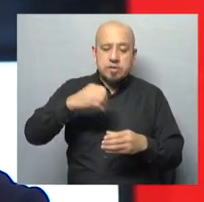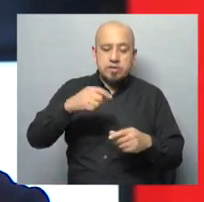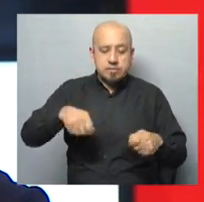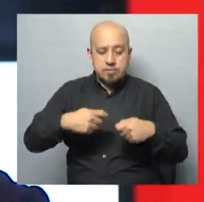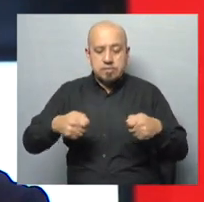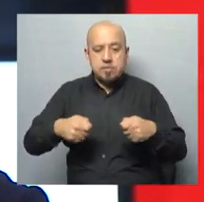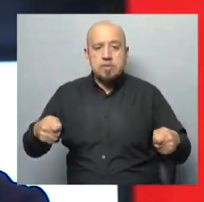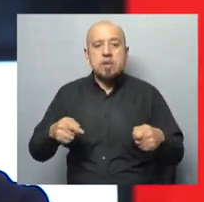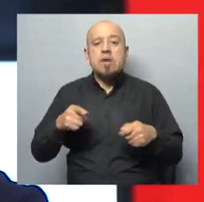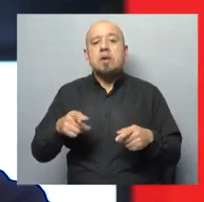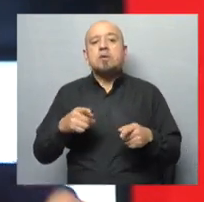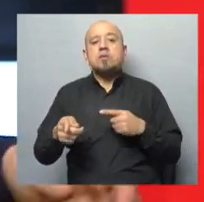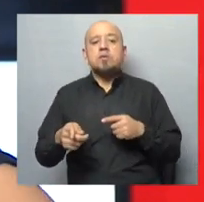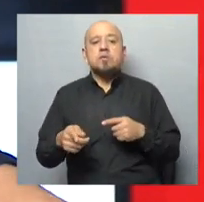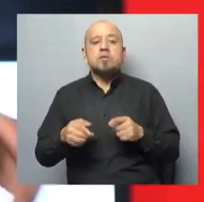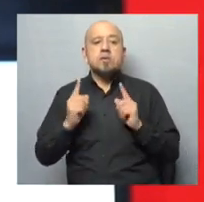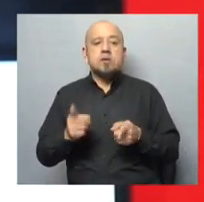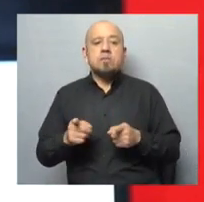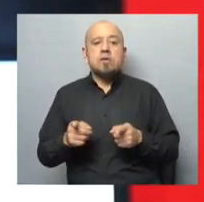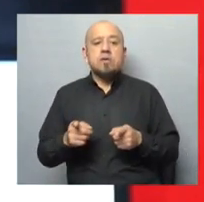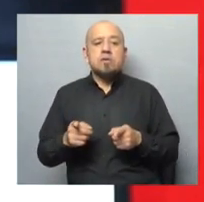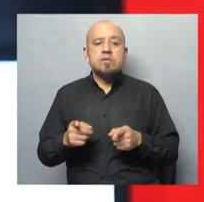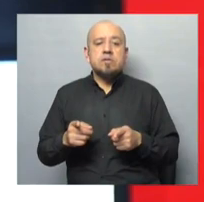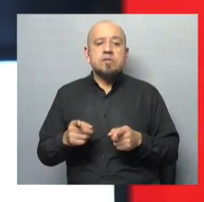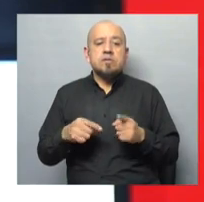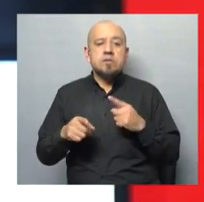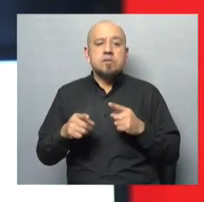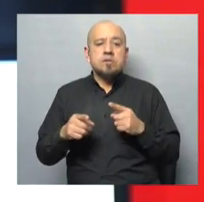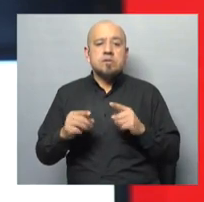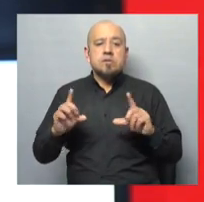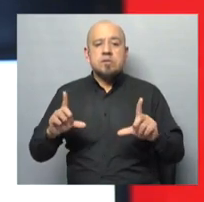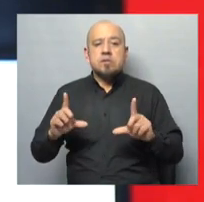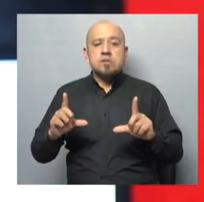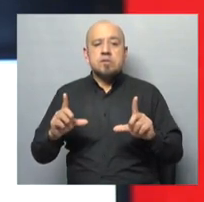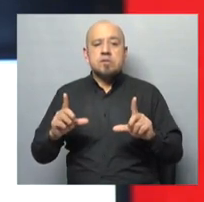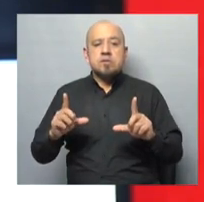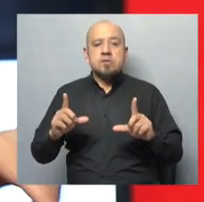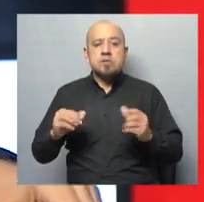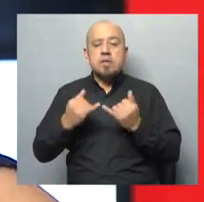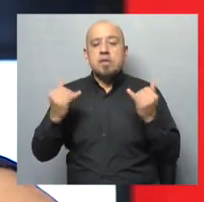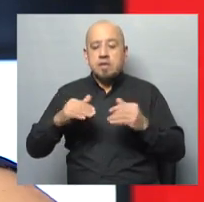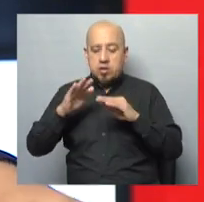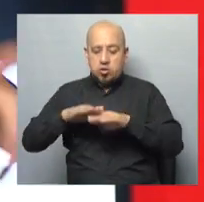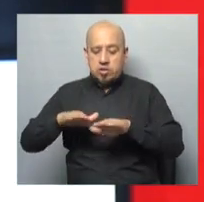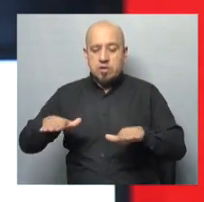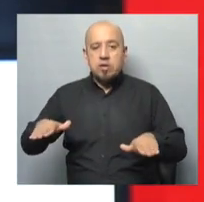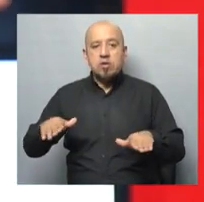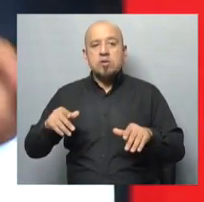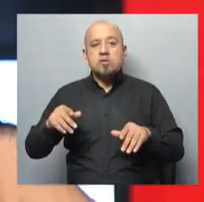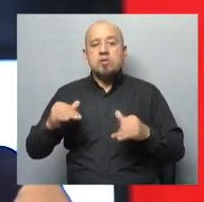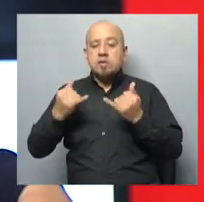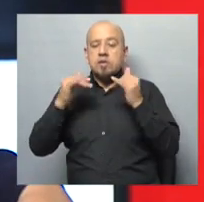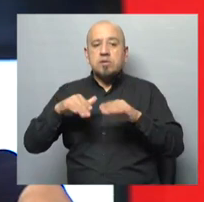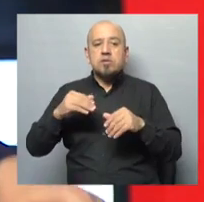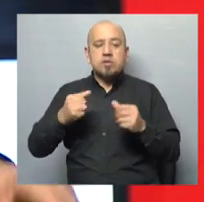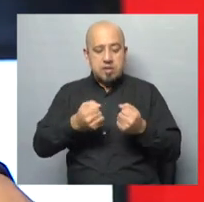eso y la otra cosa con la que me quedaba era venían unos libritos del día de los niños en el día en el diario al